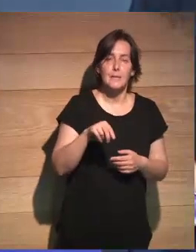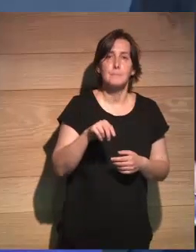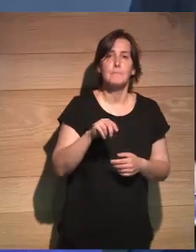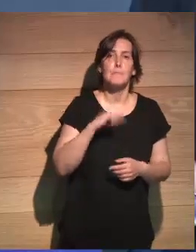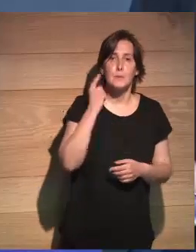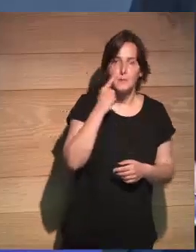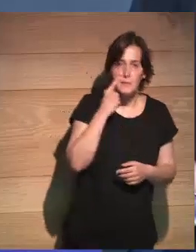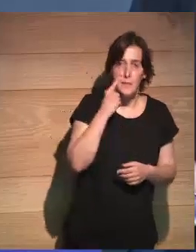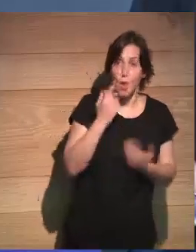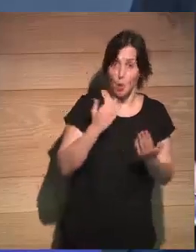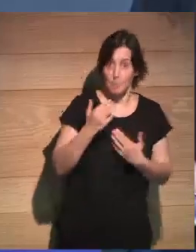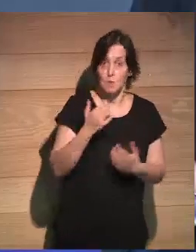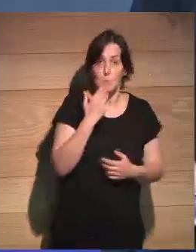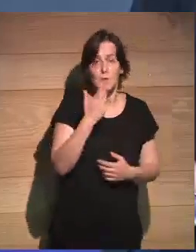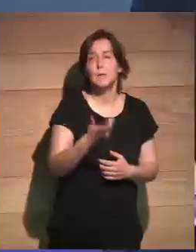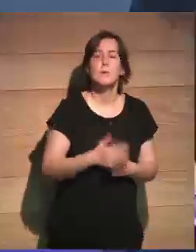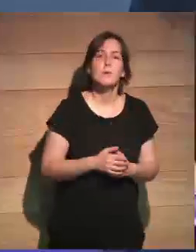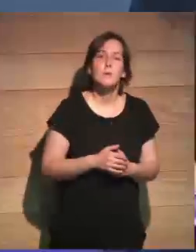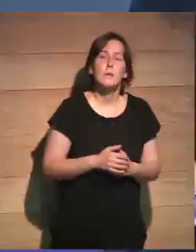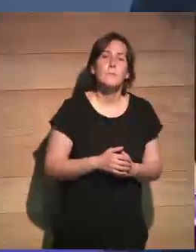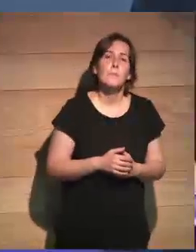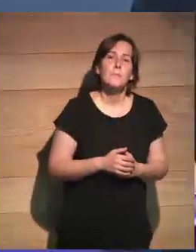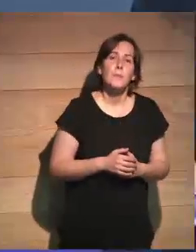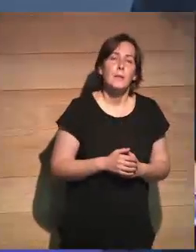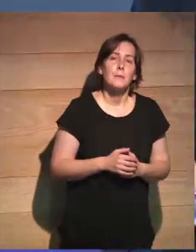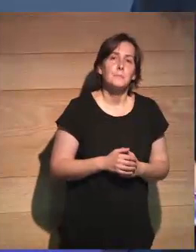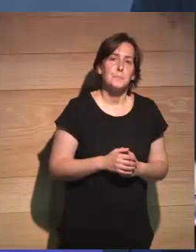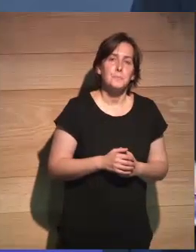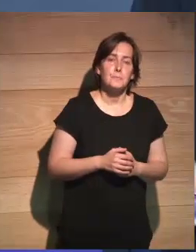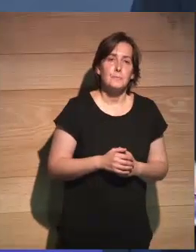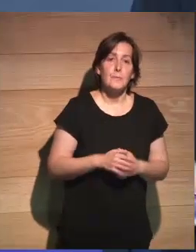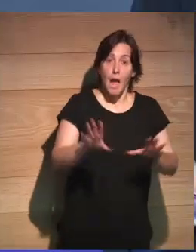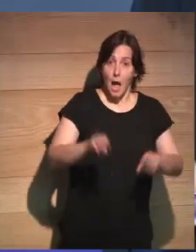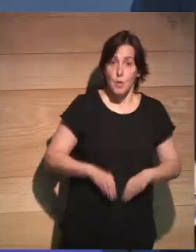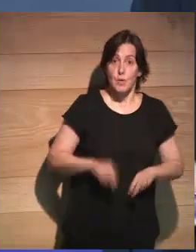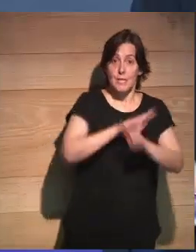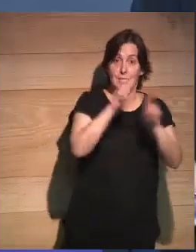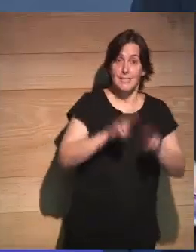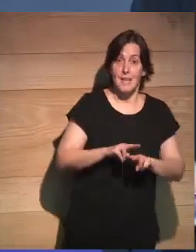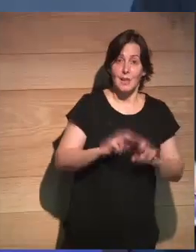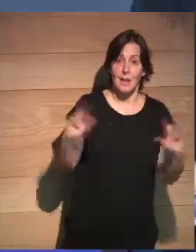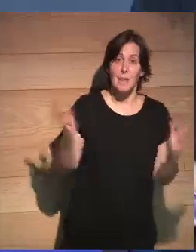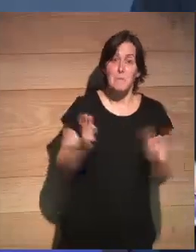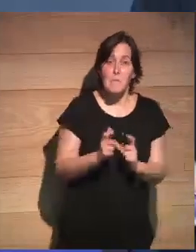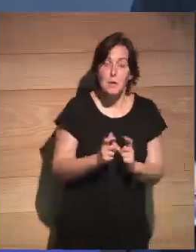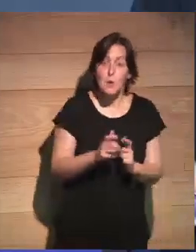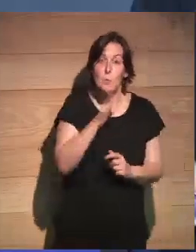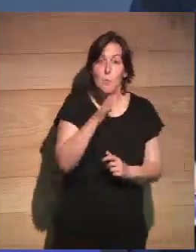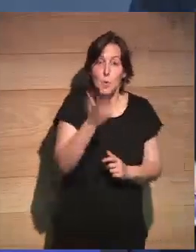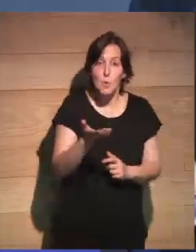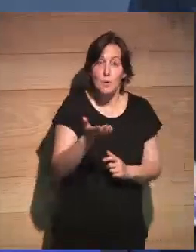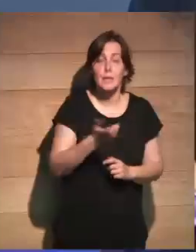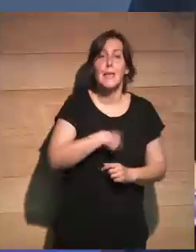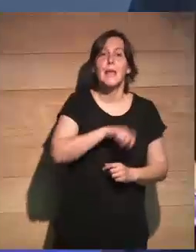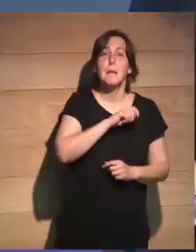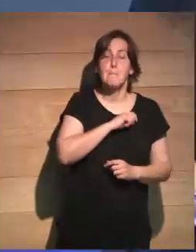noticias en The Conversation, por ejemplo, de por qué cada vez hay menos adopciones internacionales, de que en España cada vez